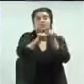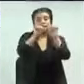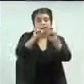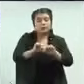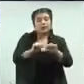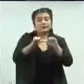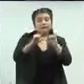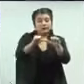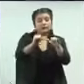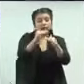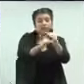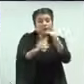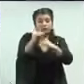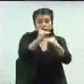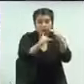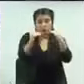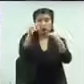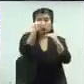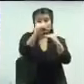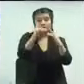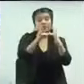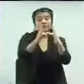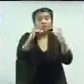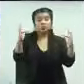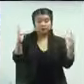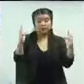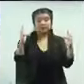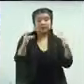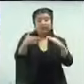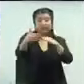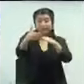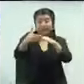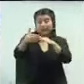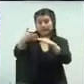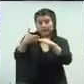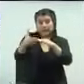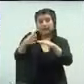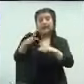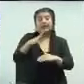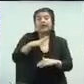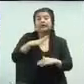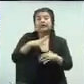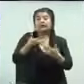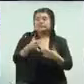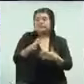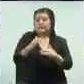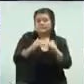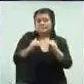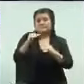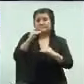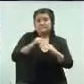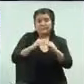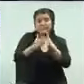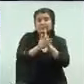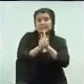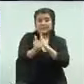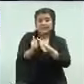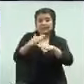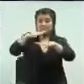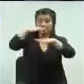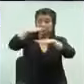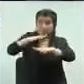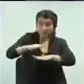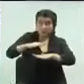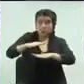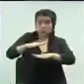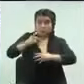con la construcción de ese puente gemelo, que obviamente va a tener mayor capacidad de carga. ¿Qué